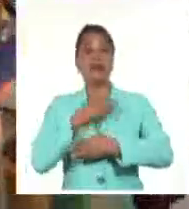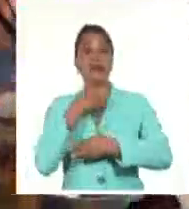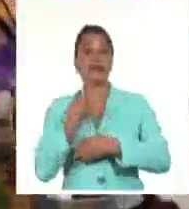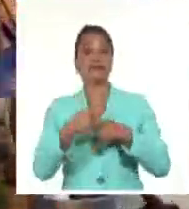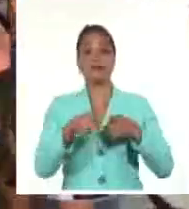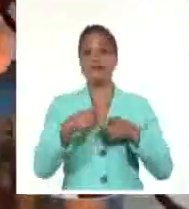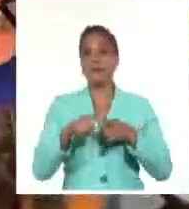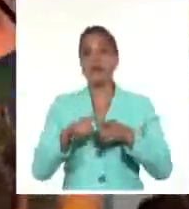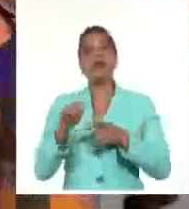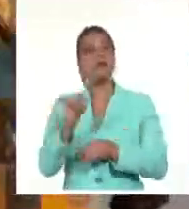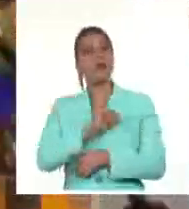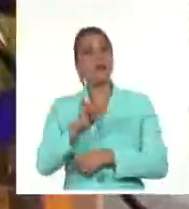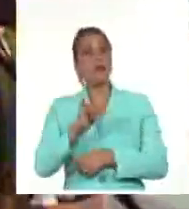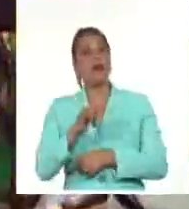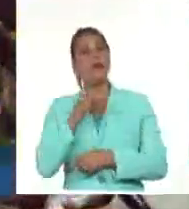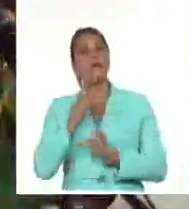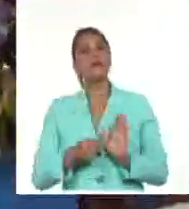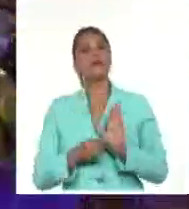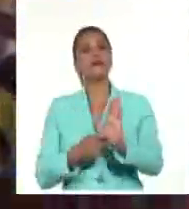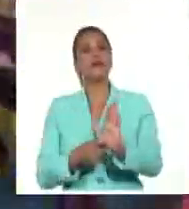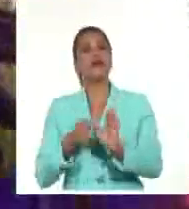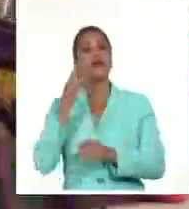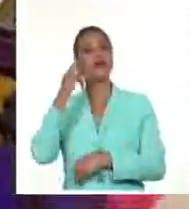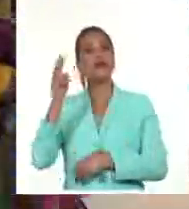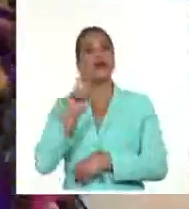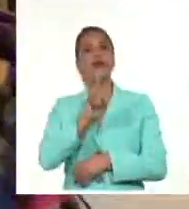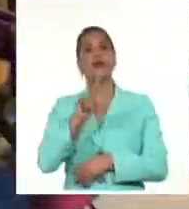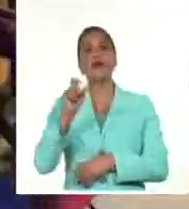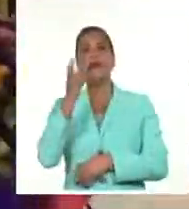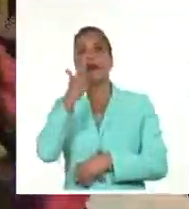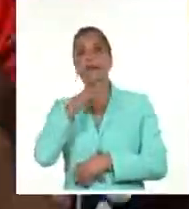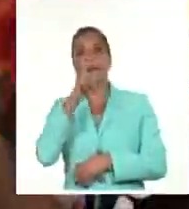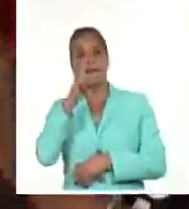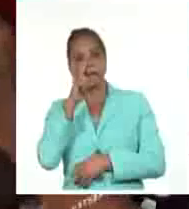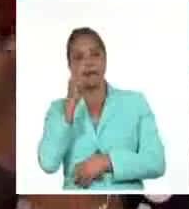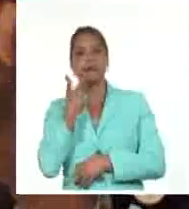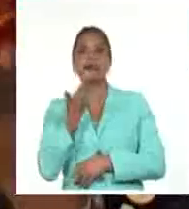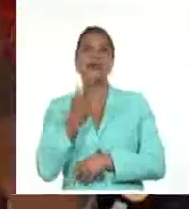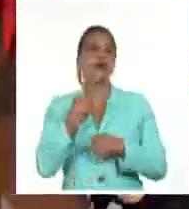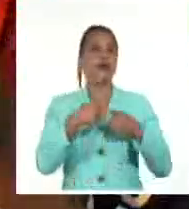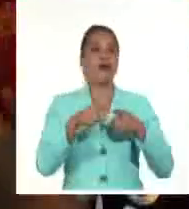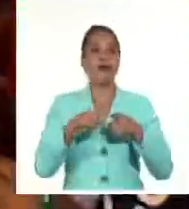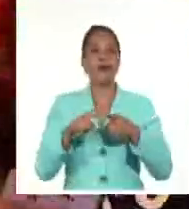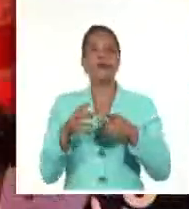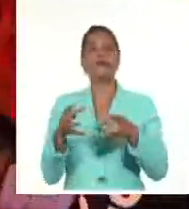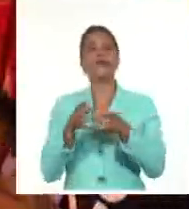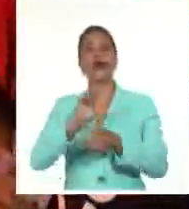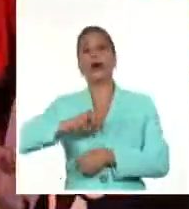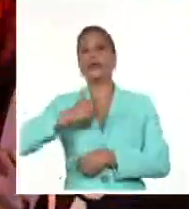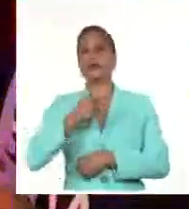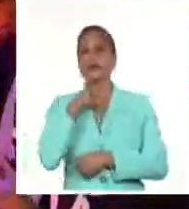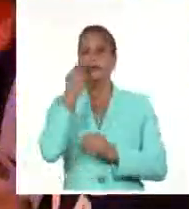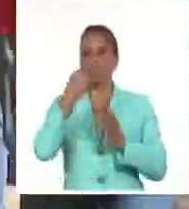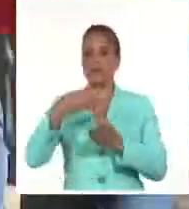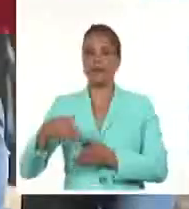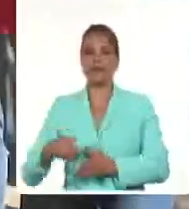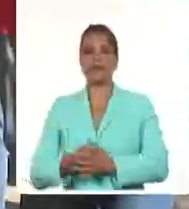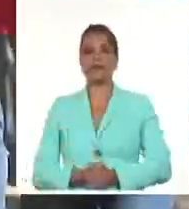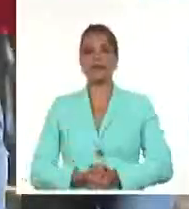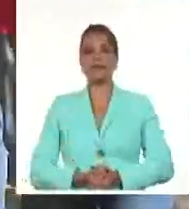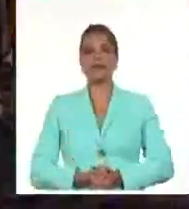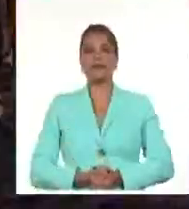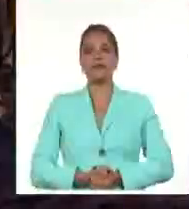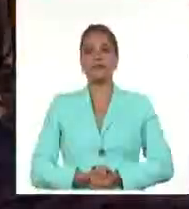rindió tributo también a juan formel y a vicente feliú durante dos jornadas teóricas a cargo de la musicóloga miráis más